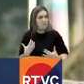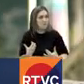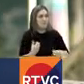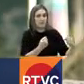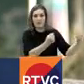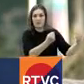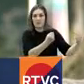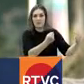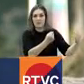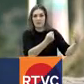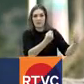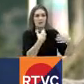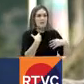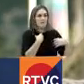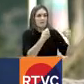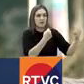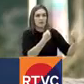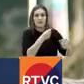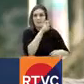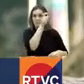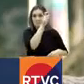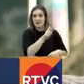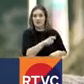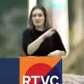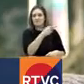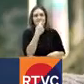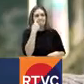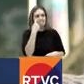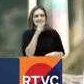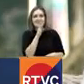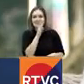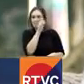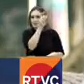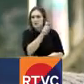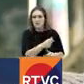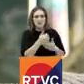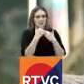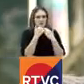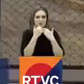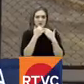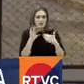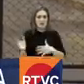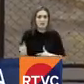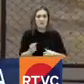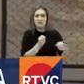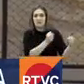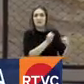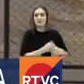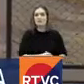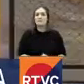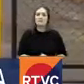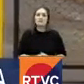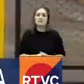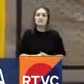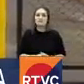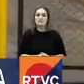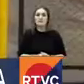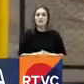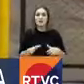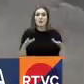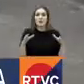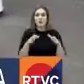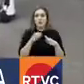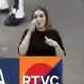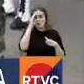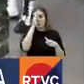el control, un sujeto que se desconoce la procedencia lo toma y huye del lugar. Por su parte, la Brigada 13 del